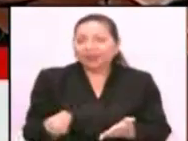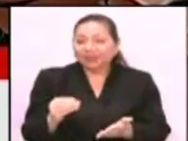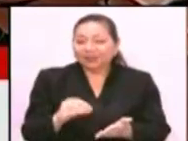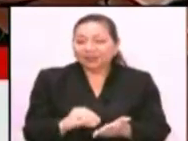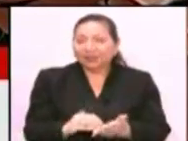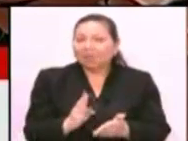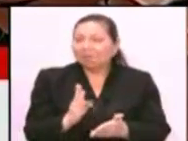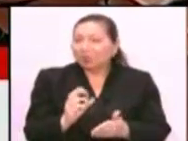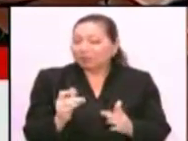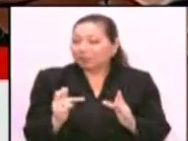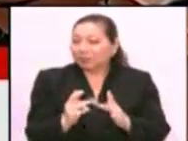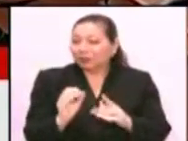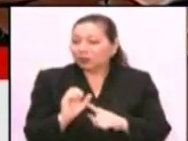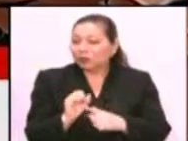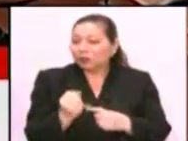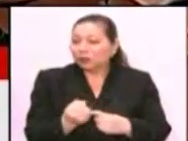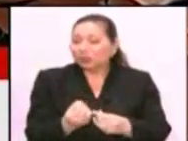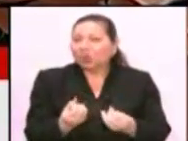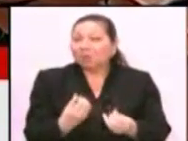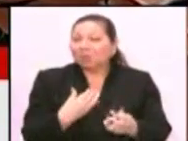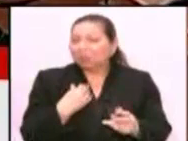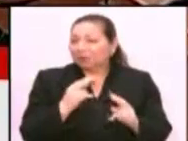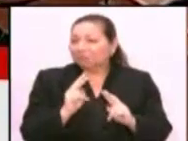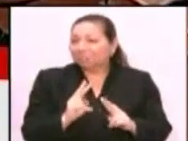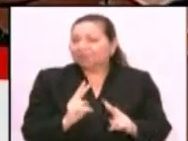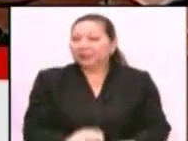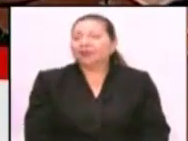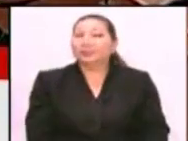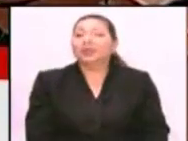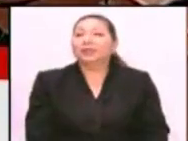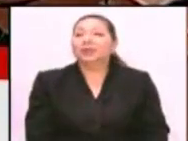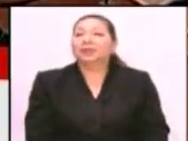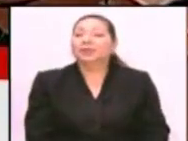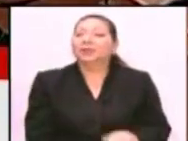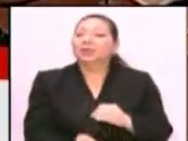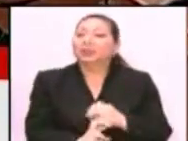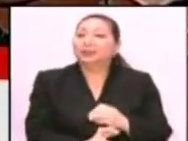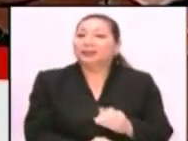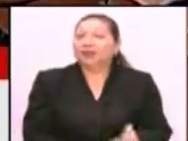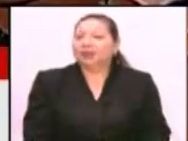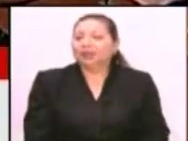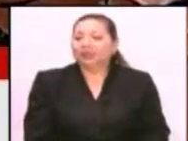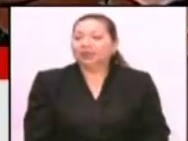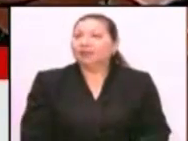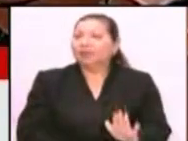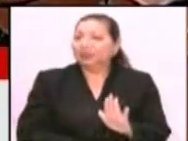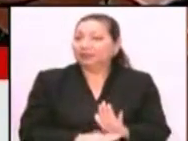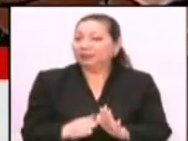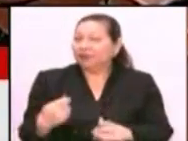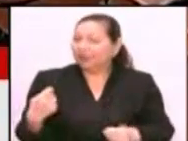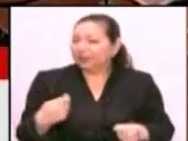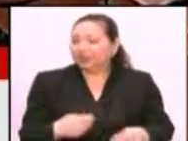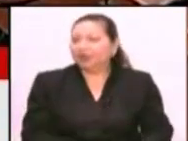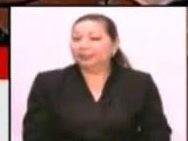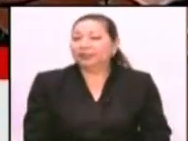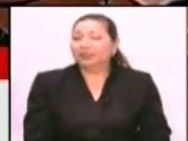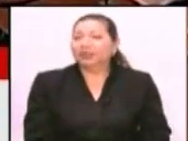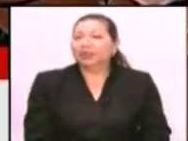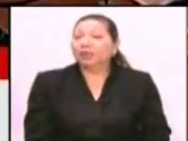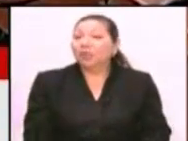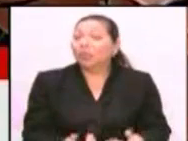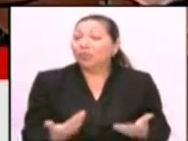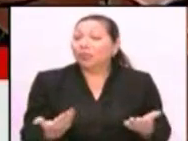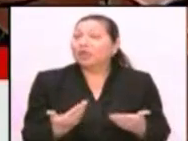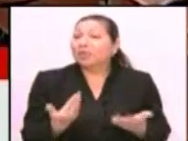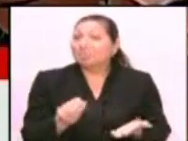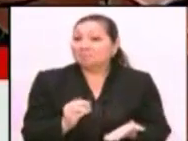implementado bonos de impacto social. Como pueden ver, generalmente es en países de alto ingreso. En el país donde hay